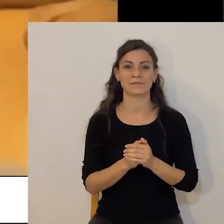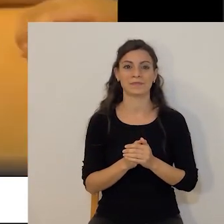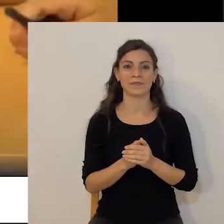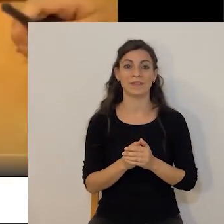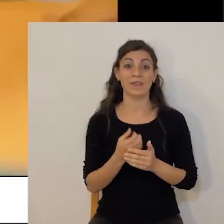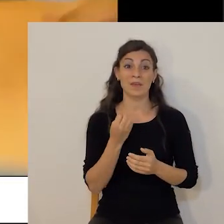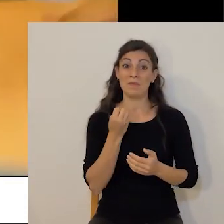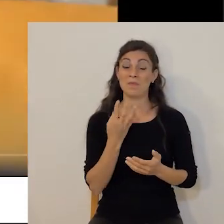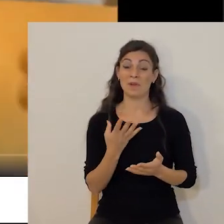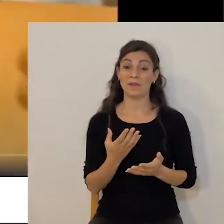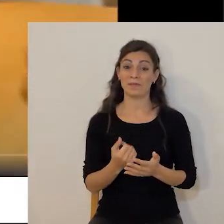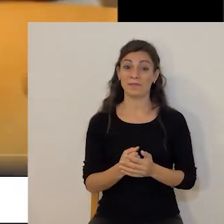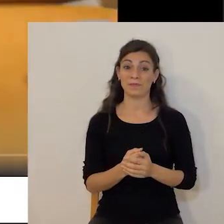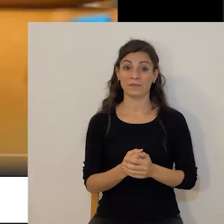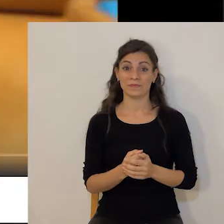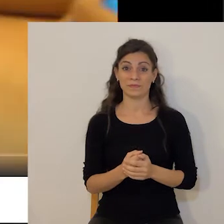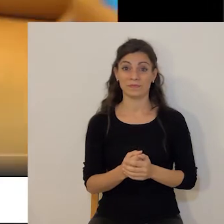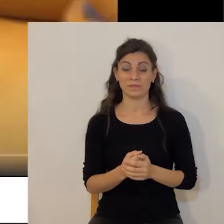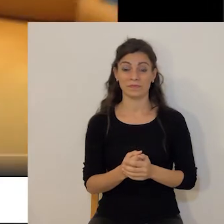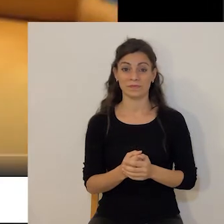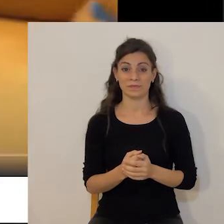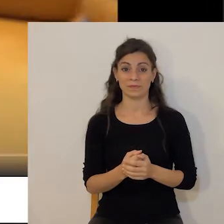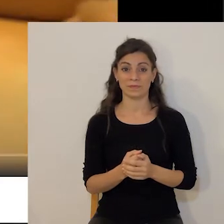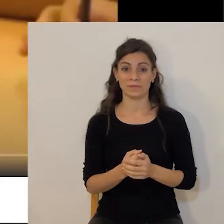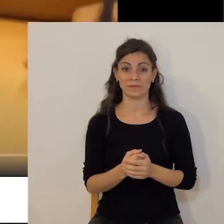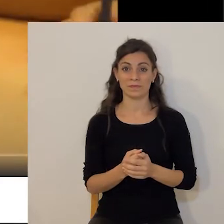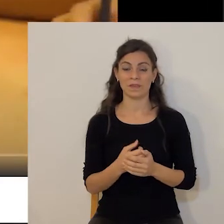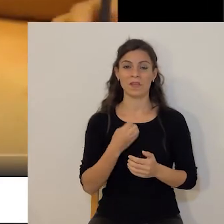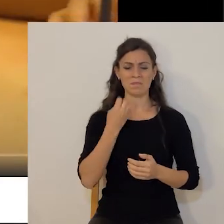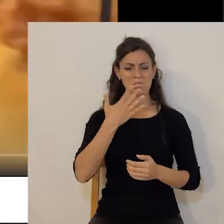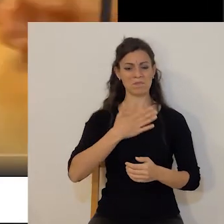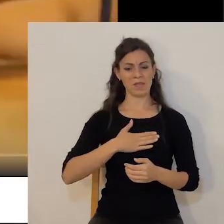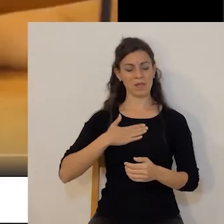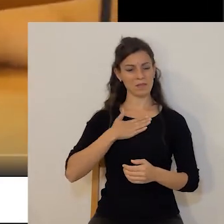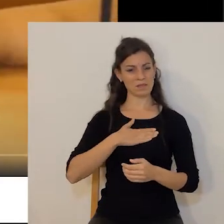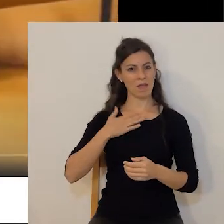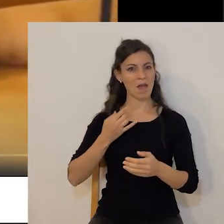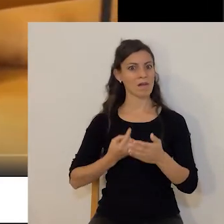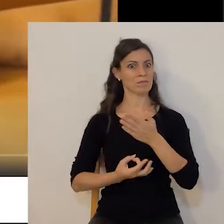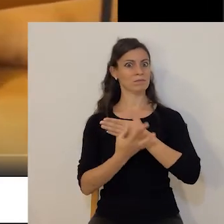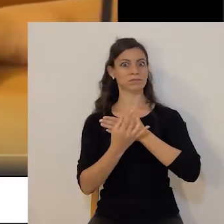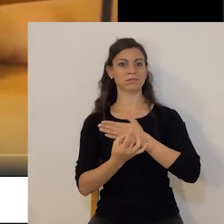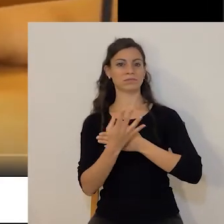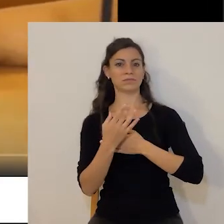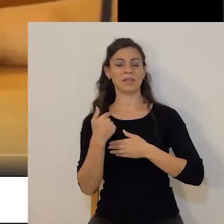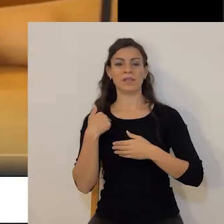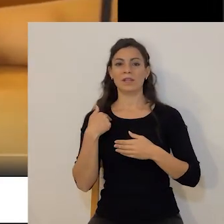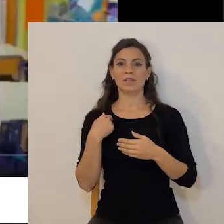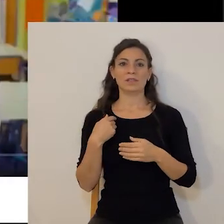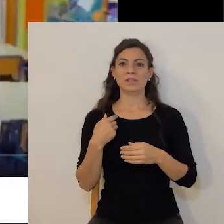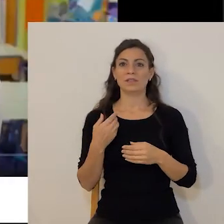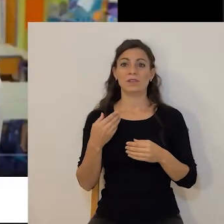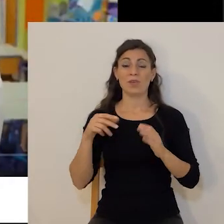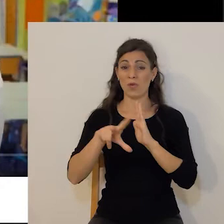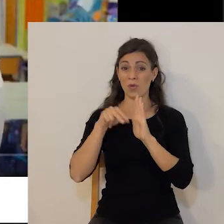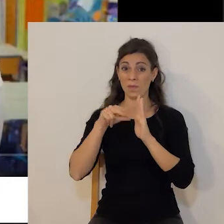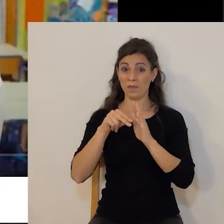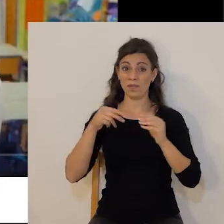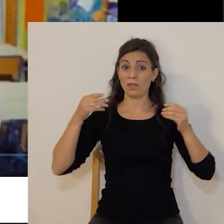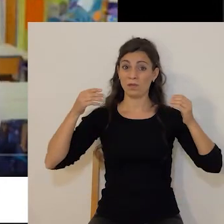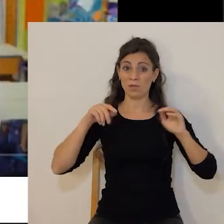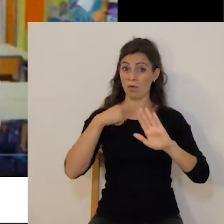Y bueno, ¿cómo genera una serie de bienestar? Bueno, no me voy a entretener en ver el vídeo.